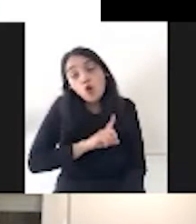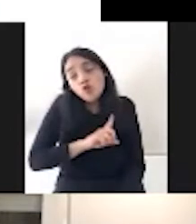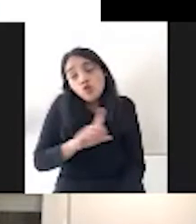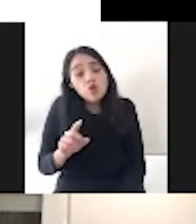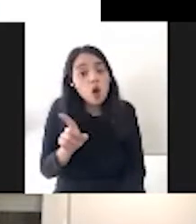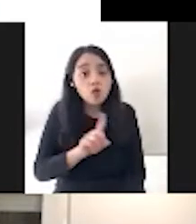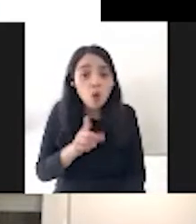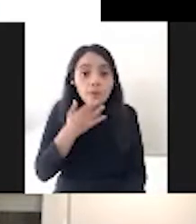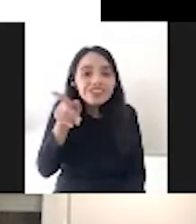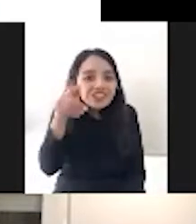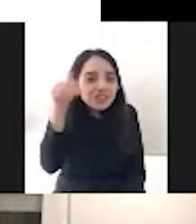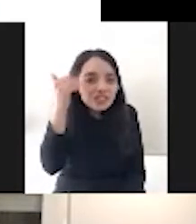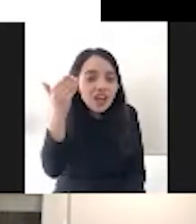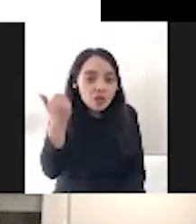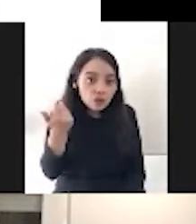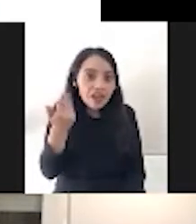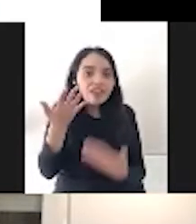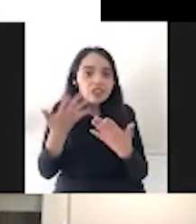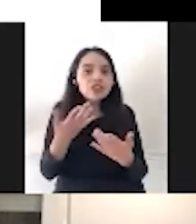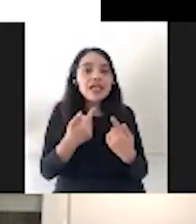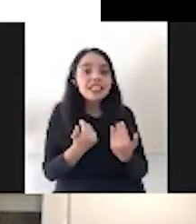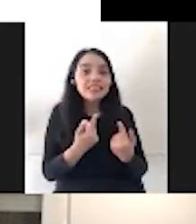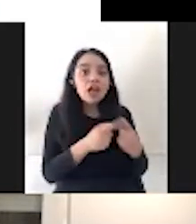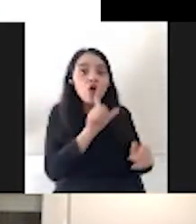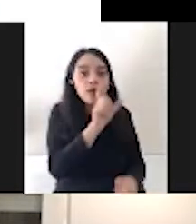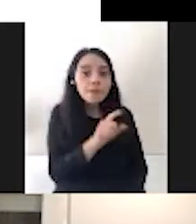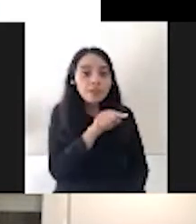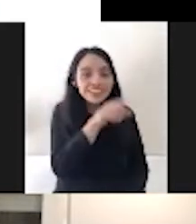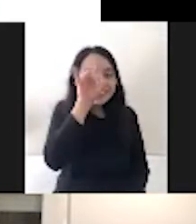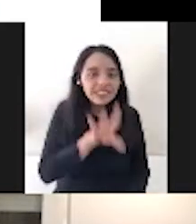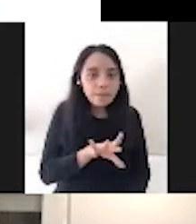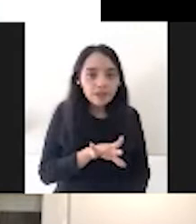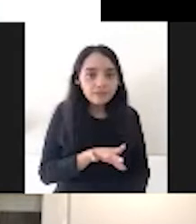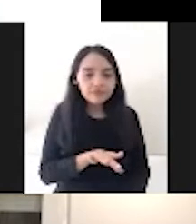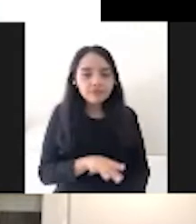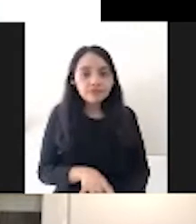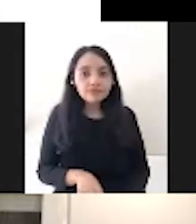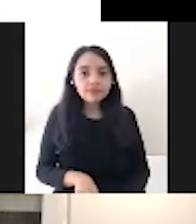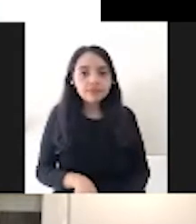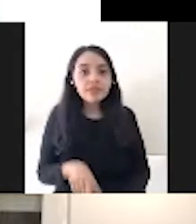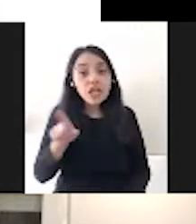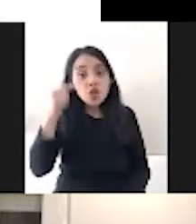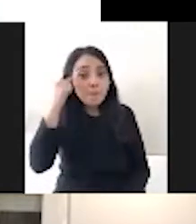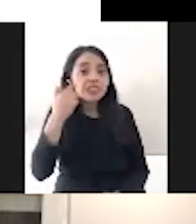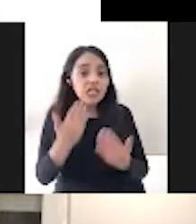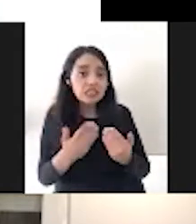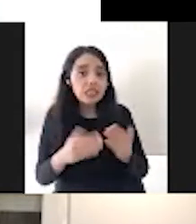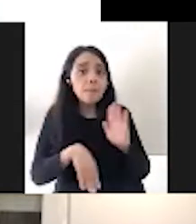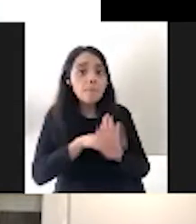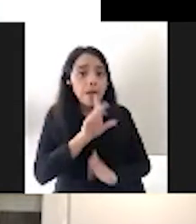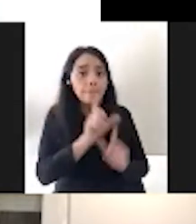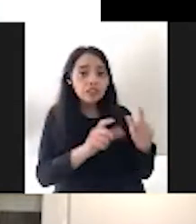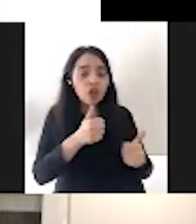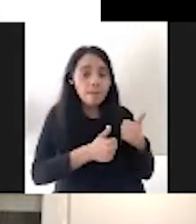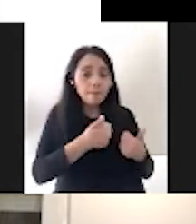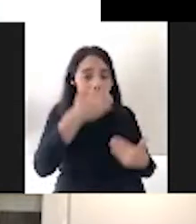tienen el conocimiento suficiente, alguien que tiene que hacer la tarea y ellos creen que necesitan más especialistas para este tema. En cuanto a